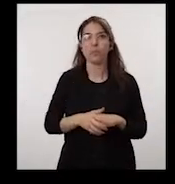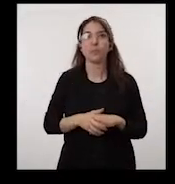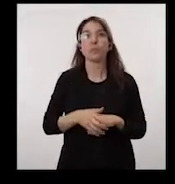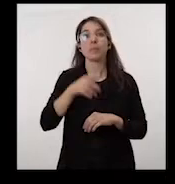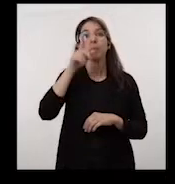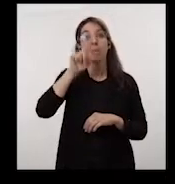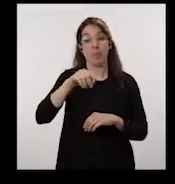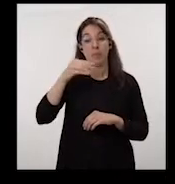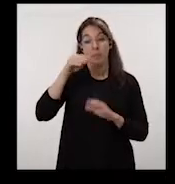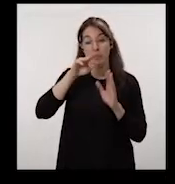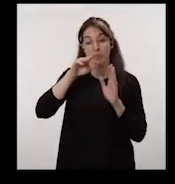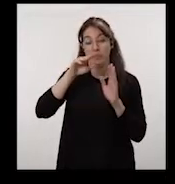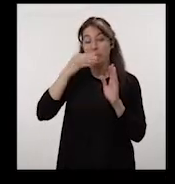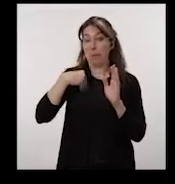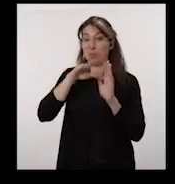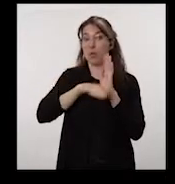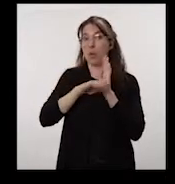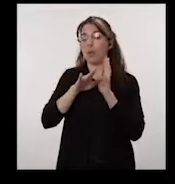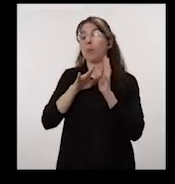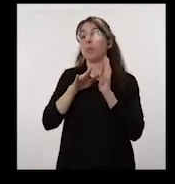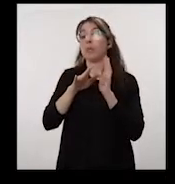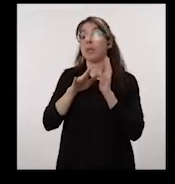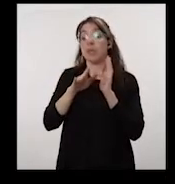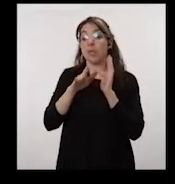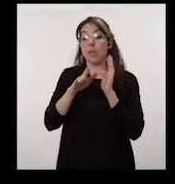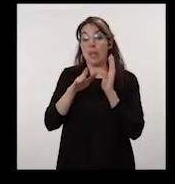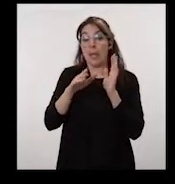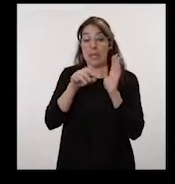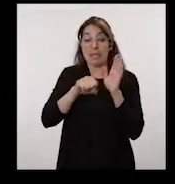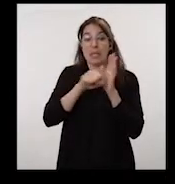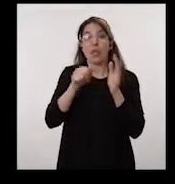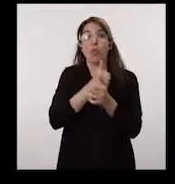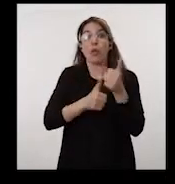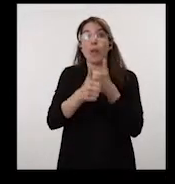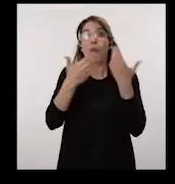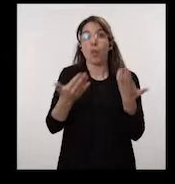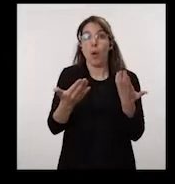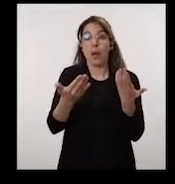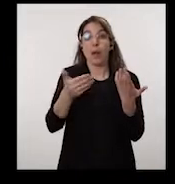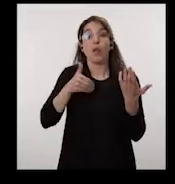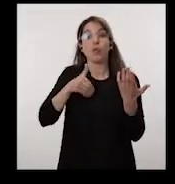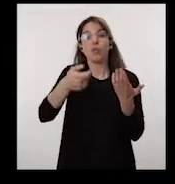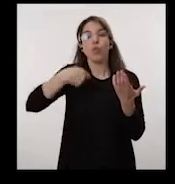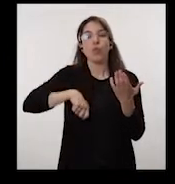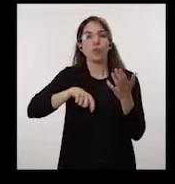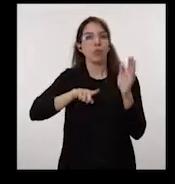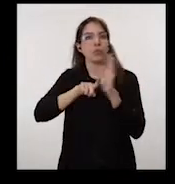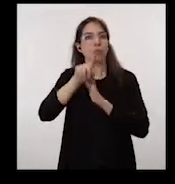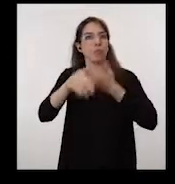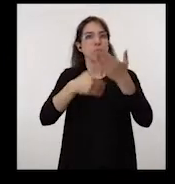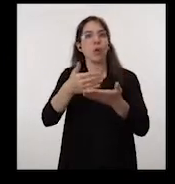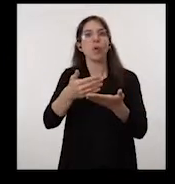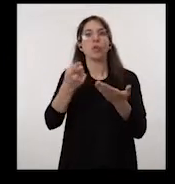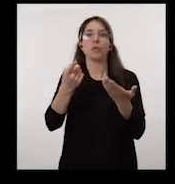ese otro programa dado que una de las prioridades del sello es el del desarrollo de la carrera profesional es la formación porque entendemos